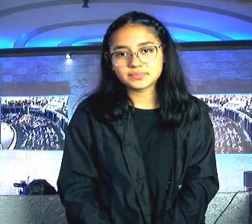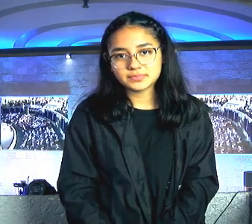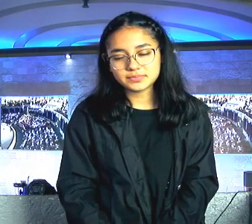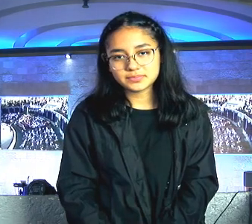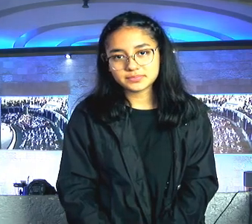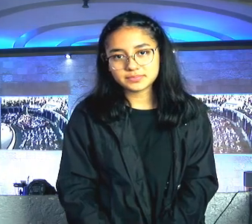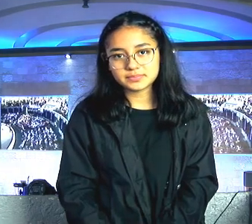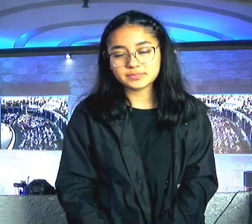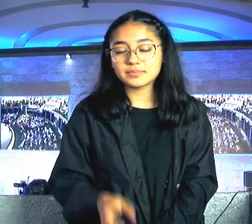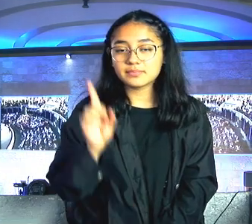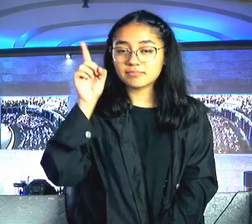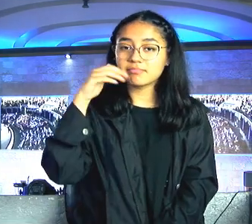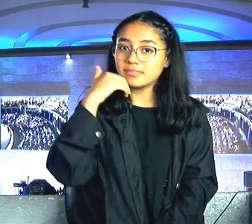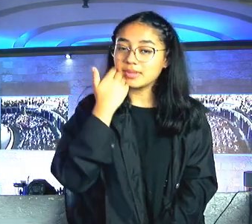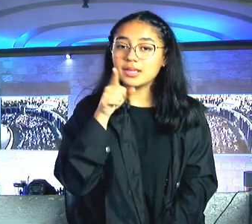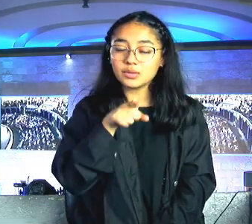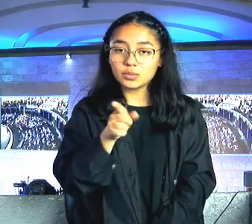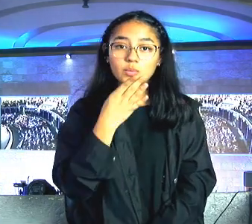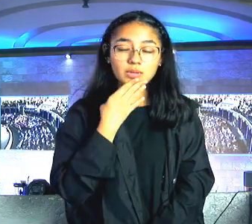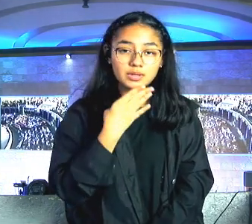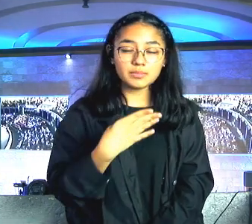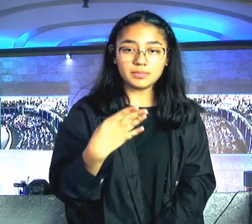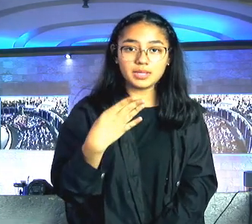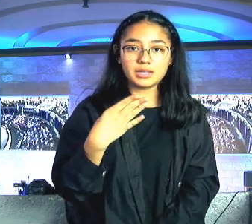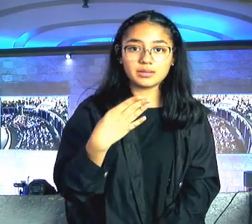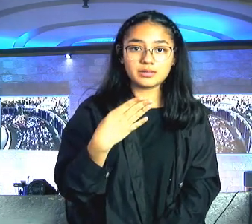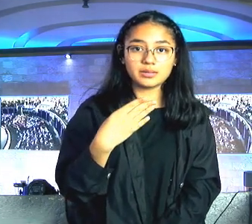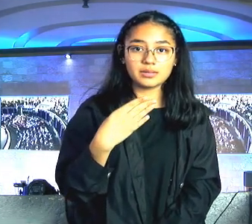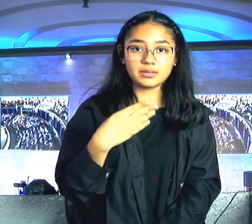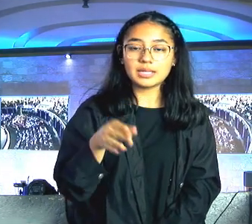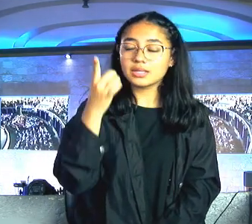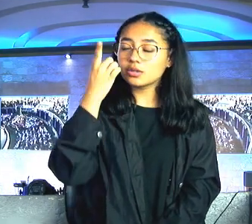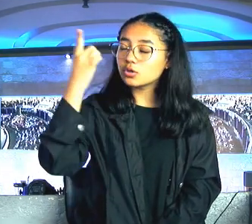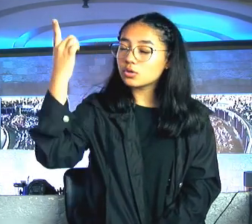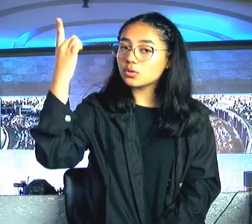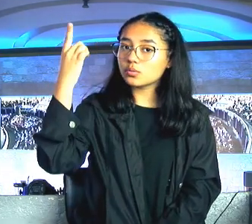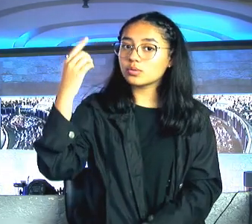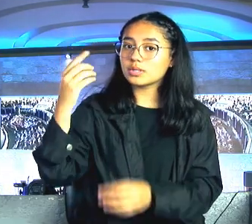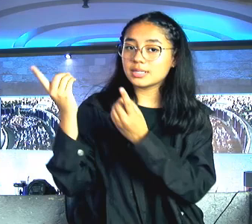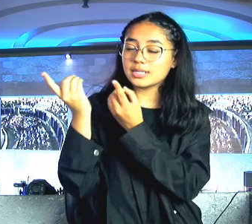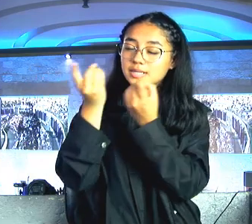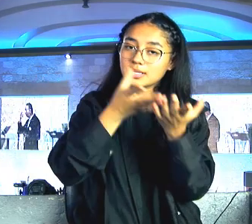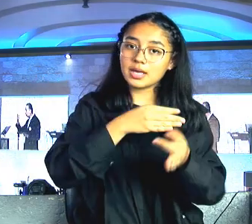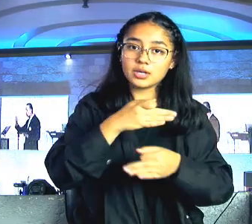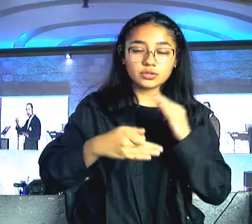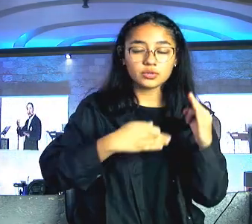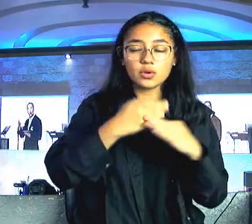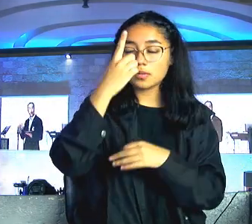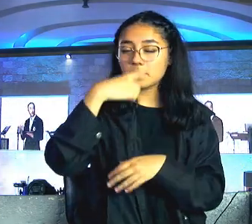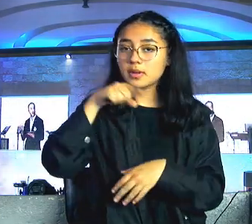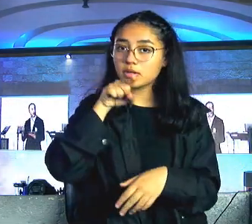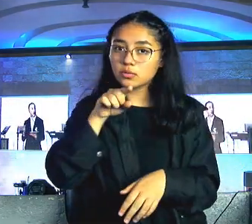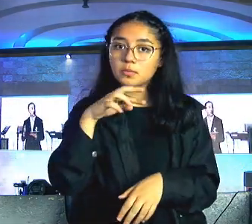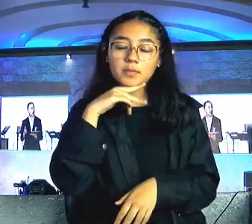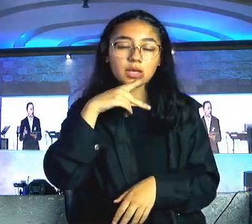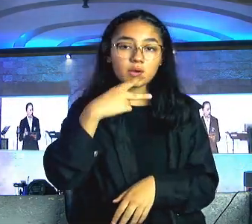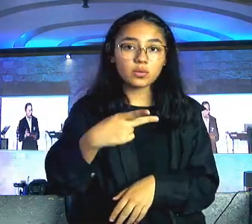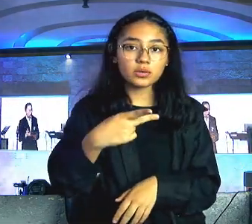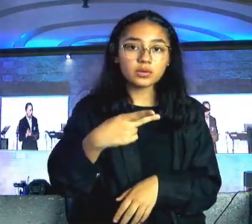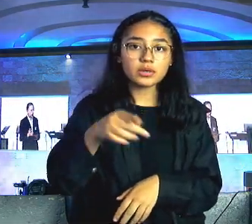Él quiere que te vaya bien. Él te pone todos los elementos para que te vaya bien. Y Él está observando si tú lo haces